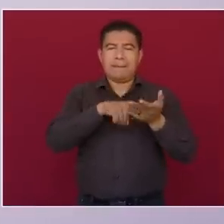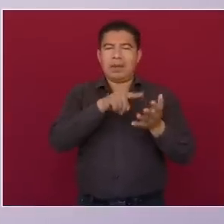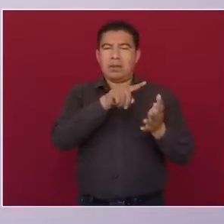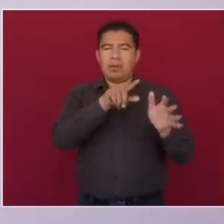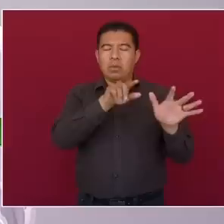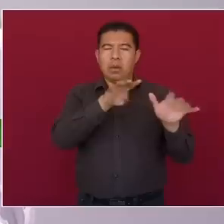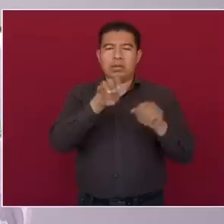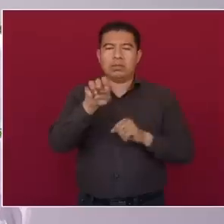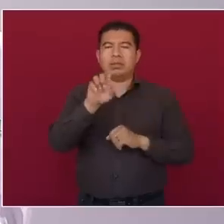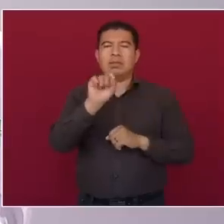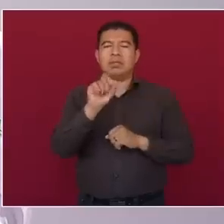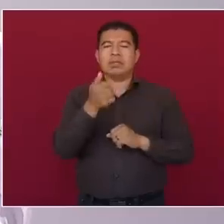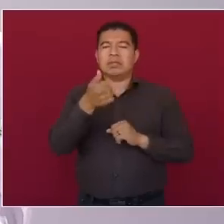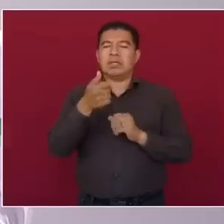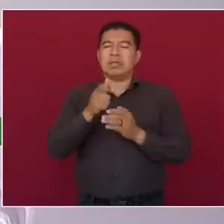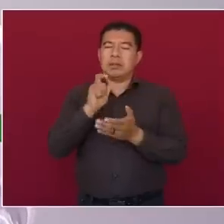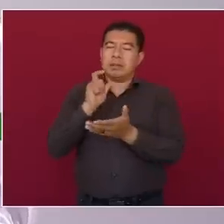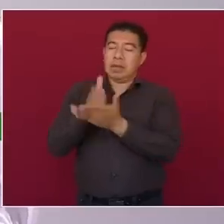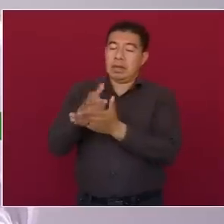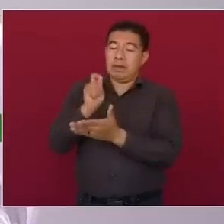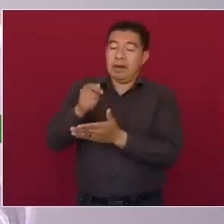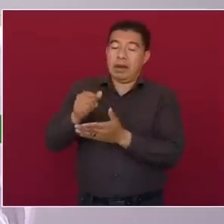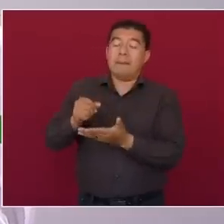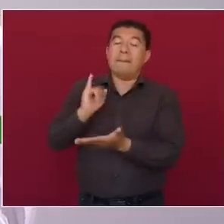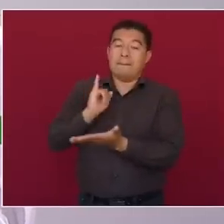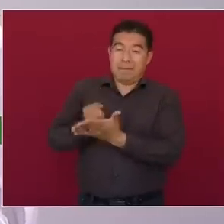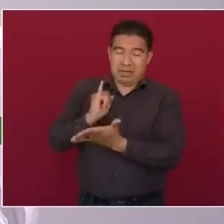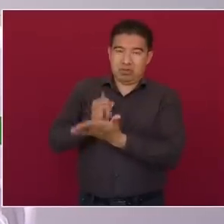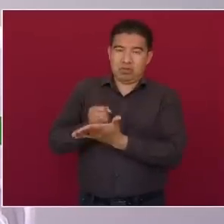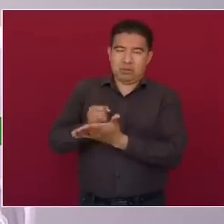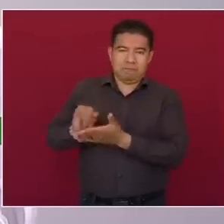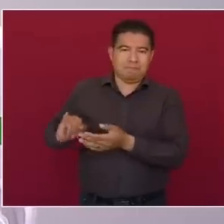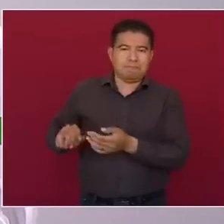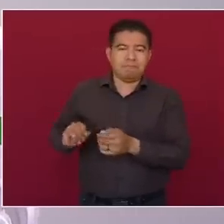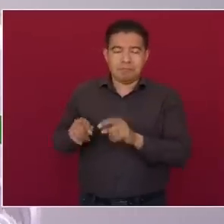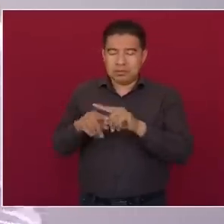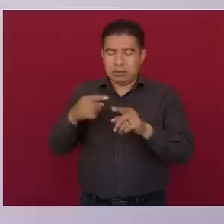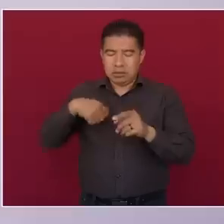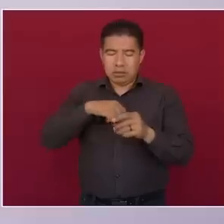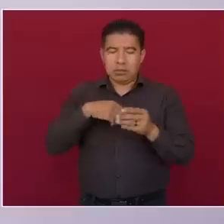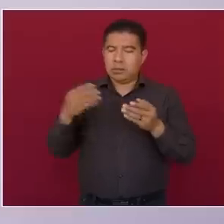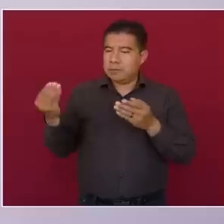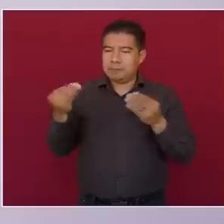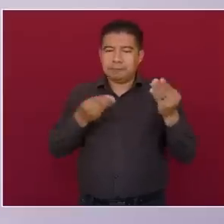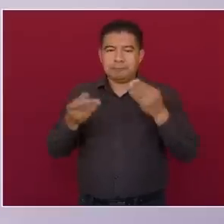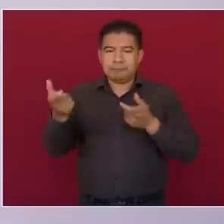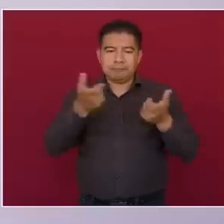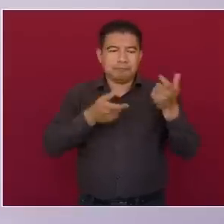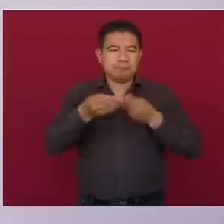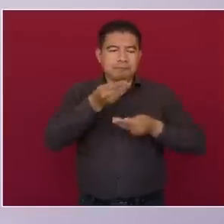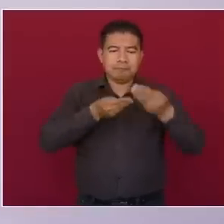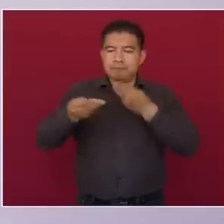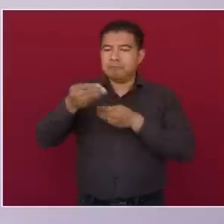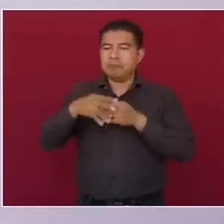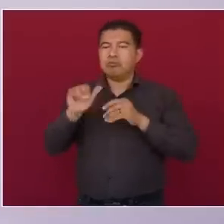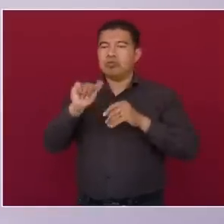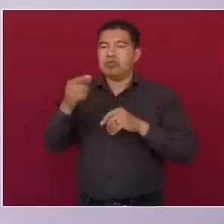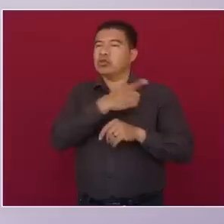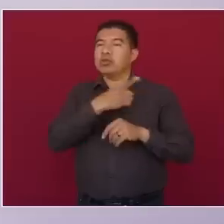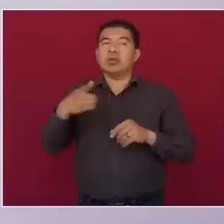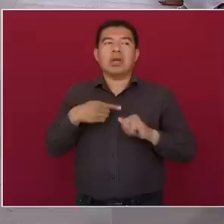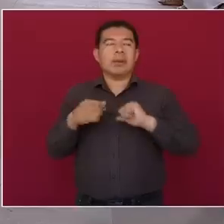de dólares de pago de impuestos. Todo este recurso proveniente de nuestros impuestos sin generar